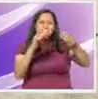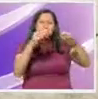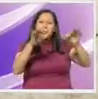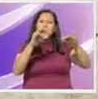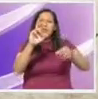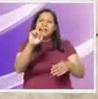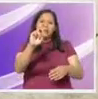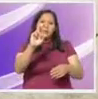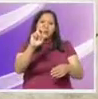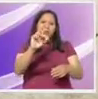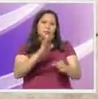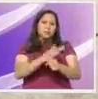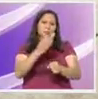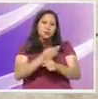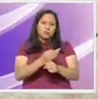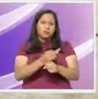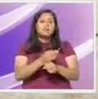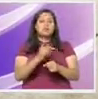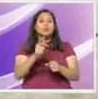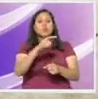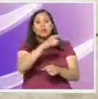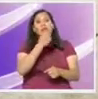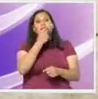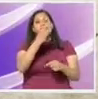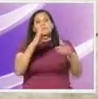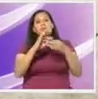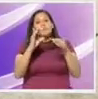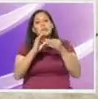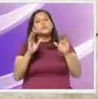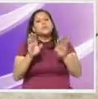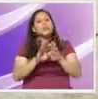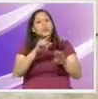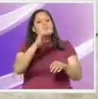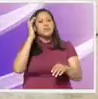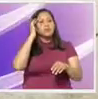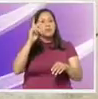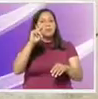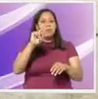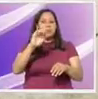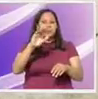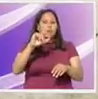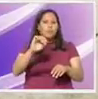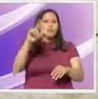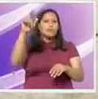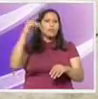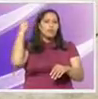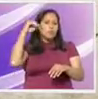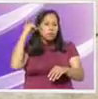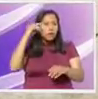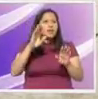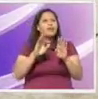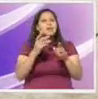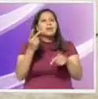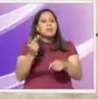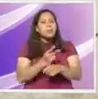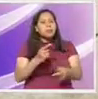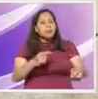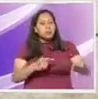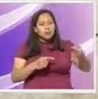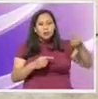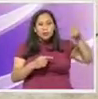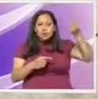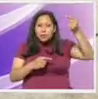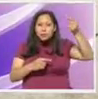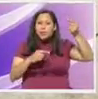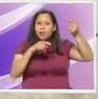páginas, no es mucho más que eso, pero donde él cuenta de cómo salió de San Pablo Guelatao, el esfuerzo que representó, cómo fue creciendo,